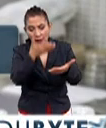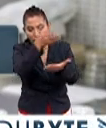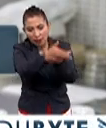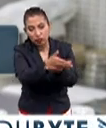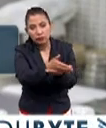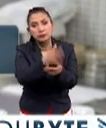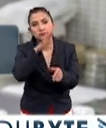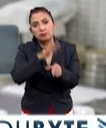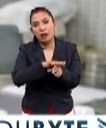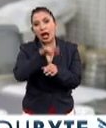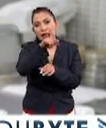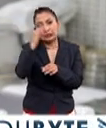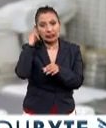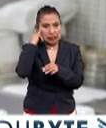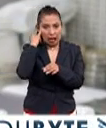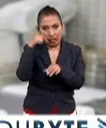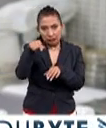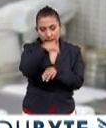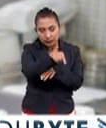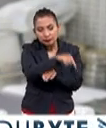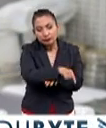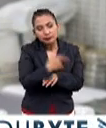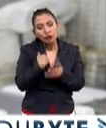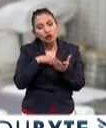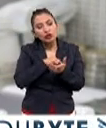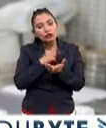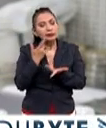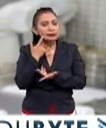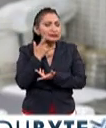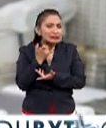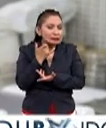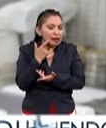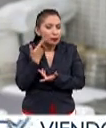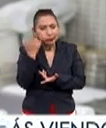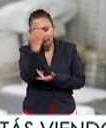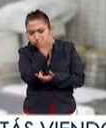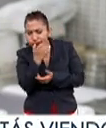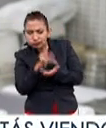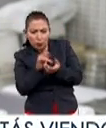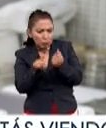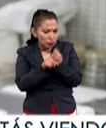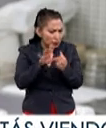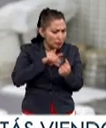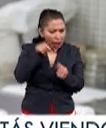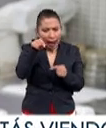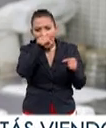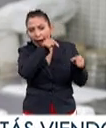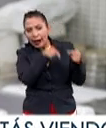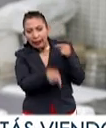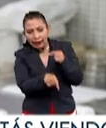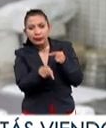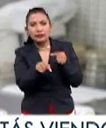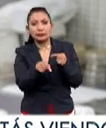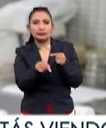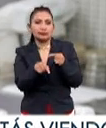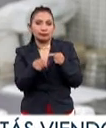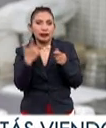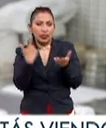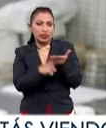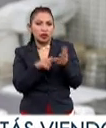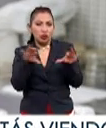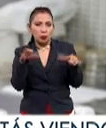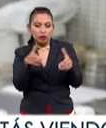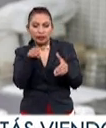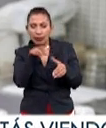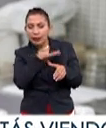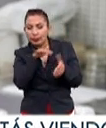comunidades, principalmente indígenas, en donde pues nosotros tratamos de diagnosticar problemáticas que se presentan dentro de